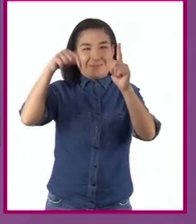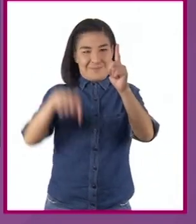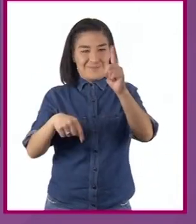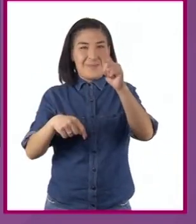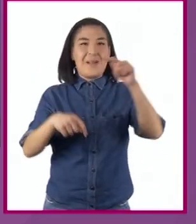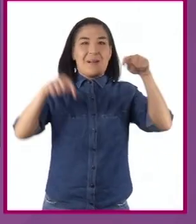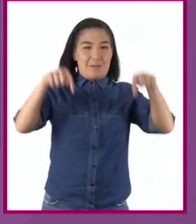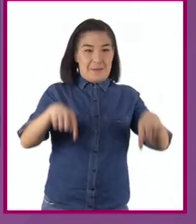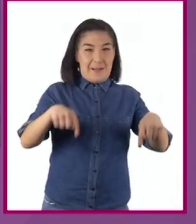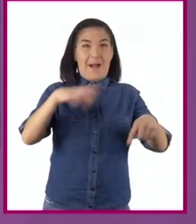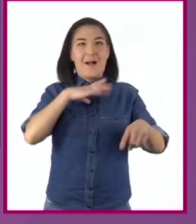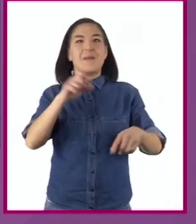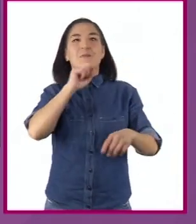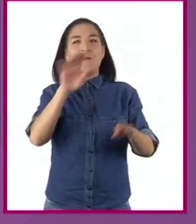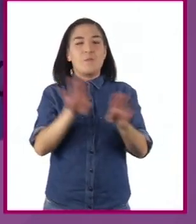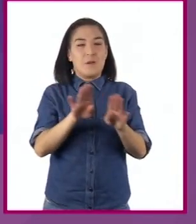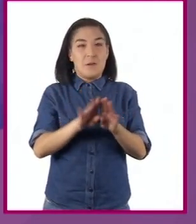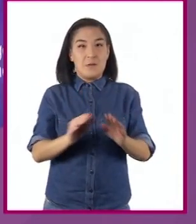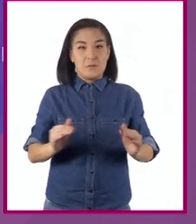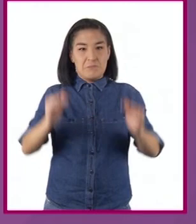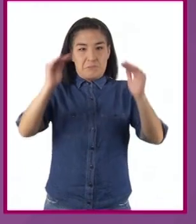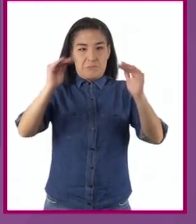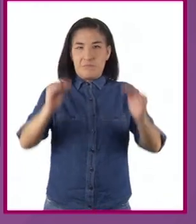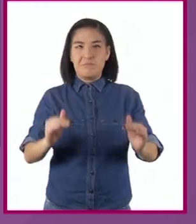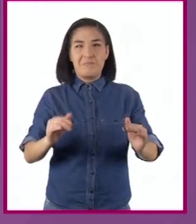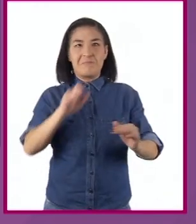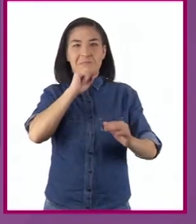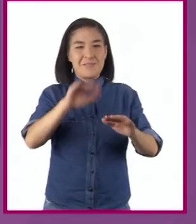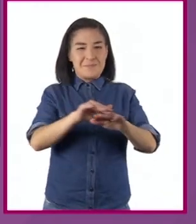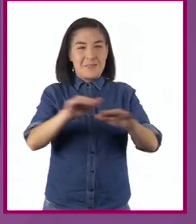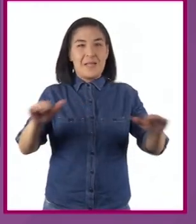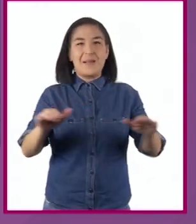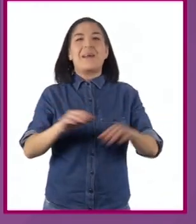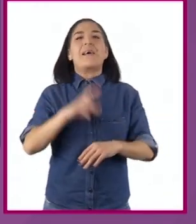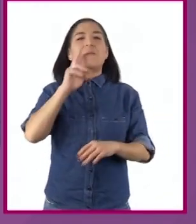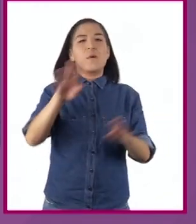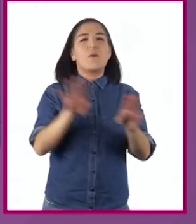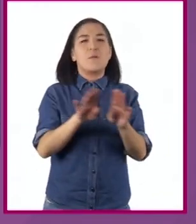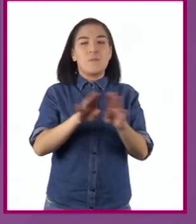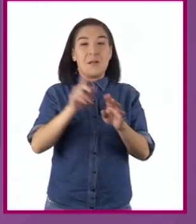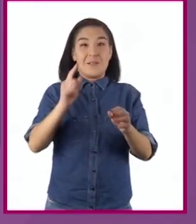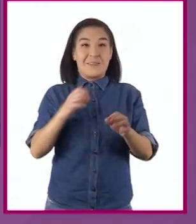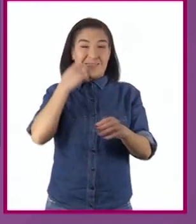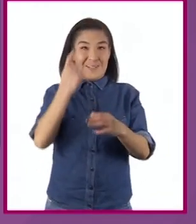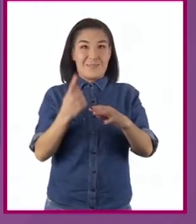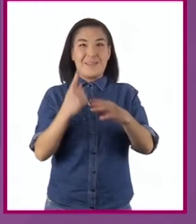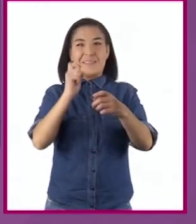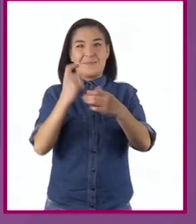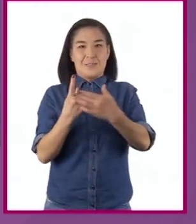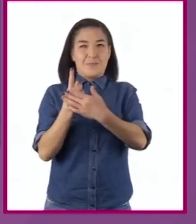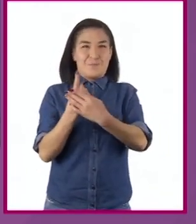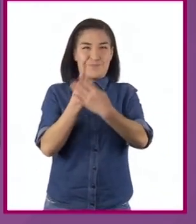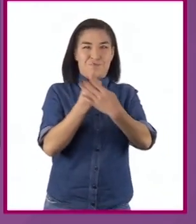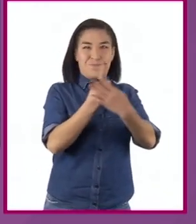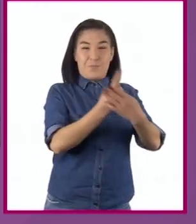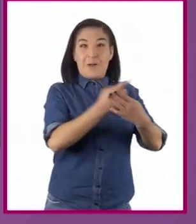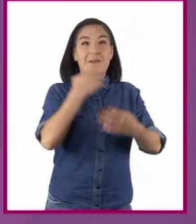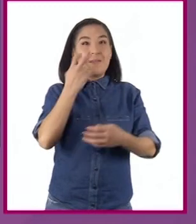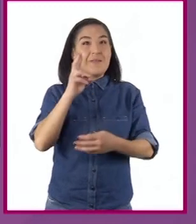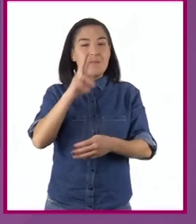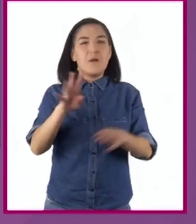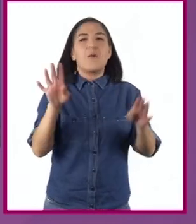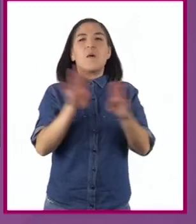equilibrio. Entonces, ni subirá ni bajará. Si la tripulación del submarino desea subir o salir a la superficie, lo